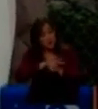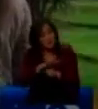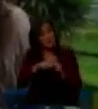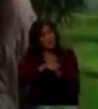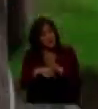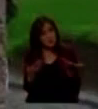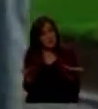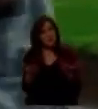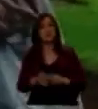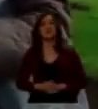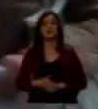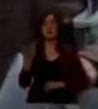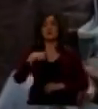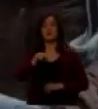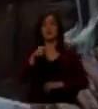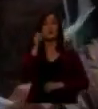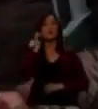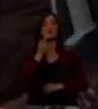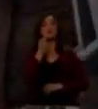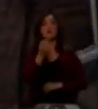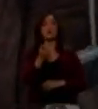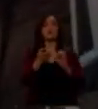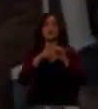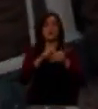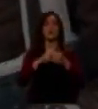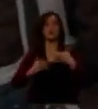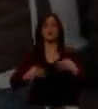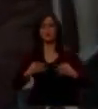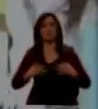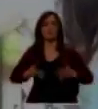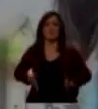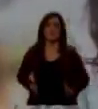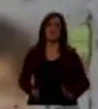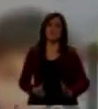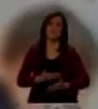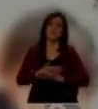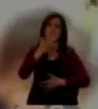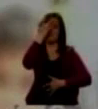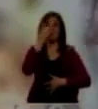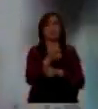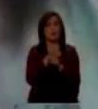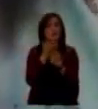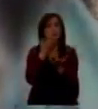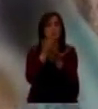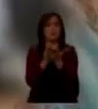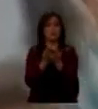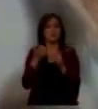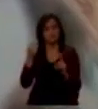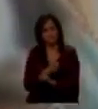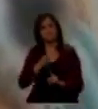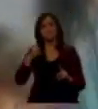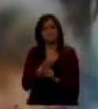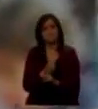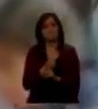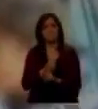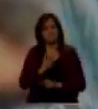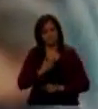niños la mujer asegura que su hijo ha tenido problemas físicos desde su nacimiento sin embargo gracias a su voluntad y afinidad